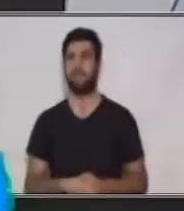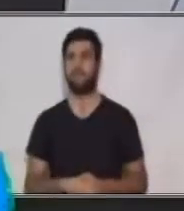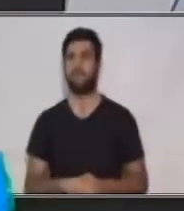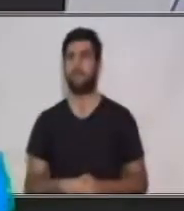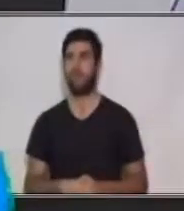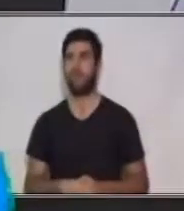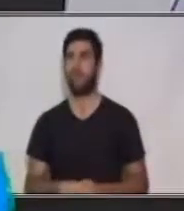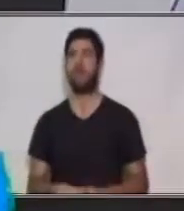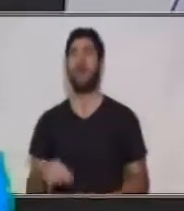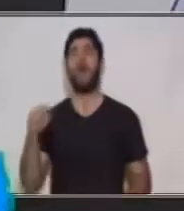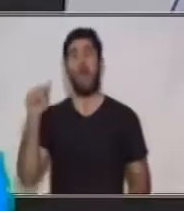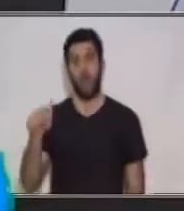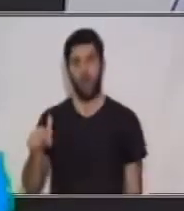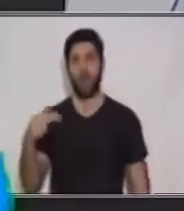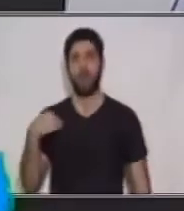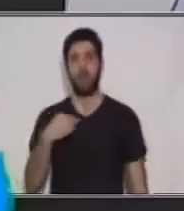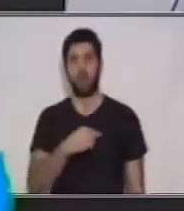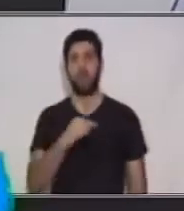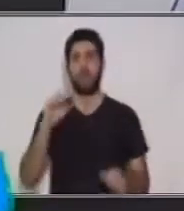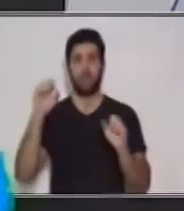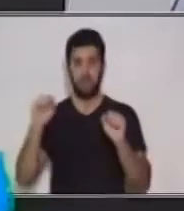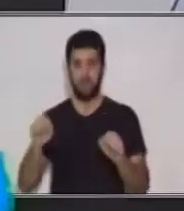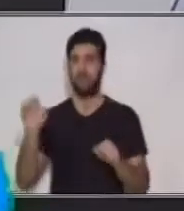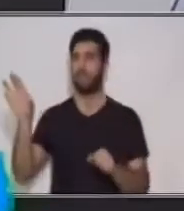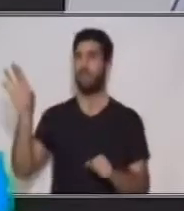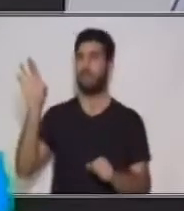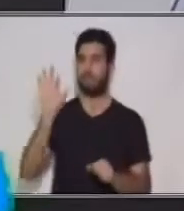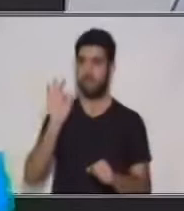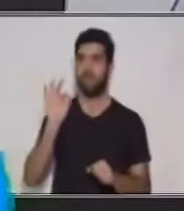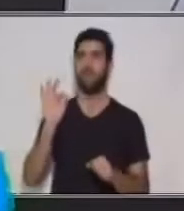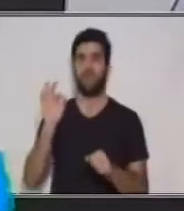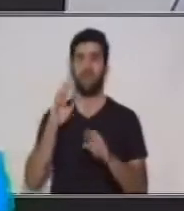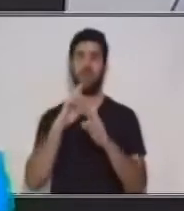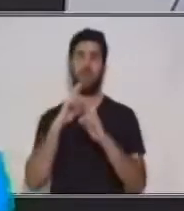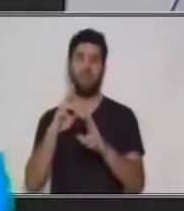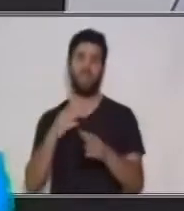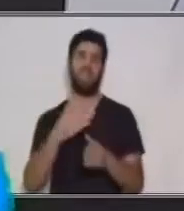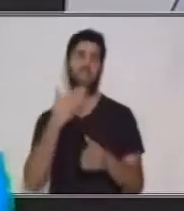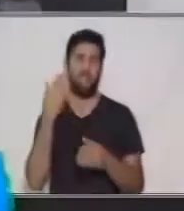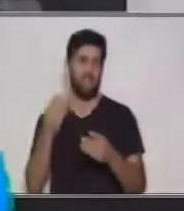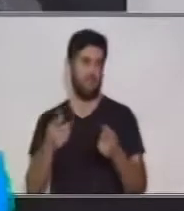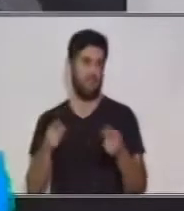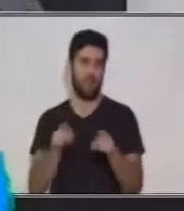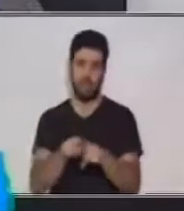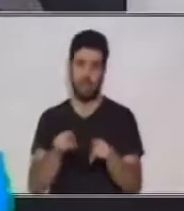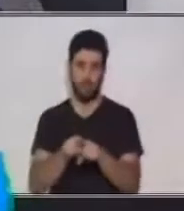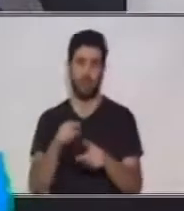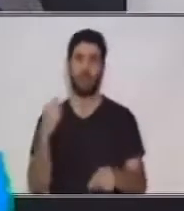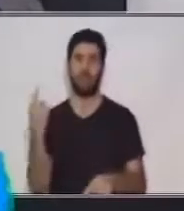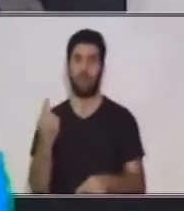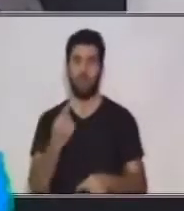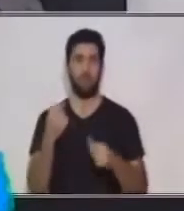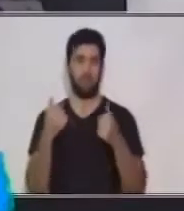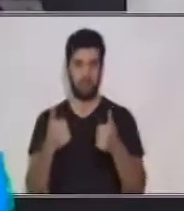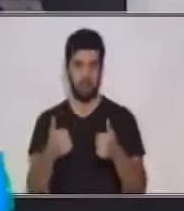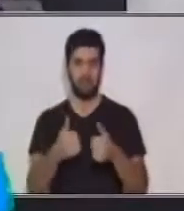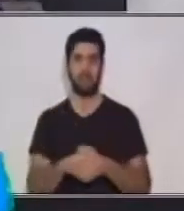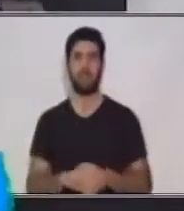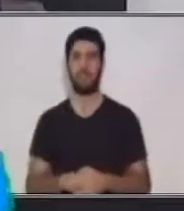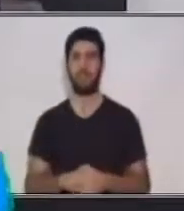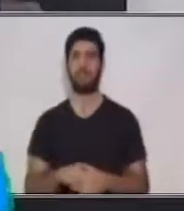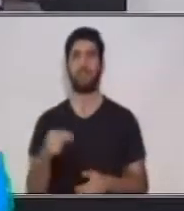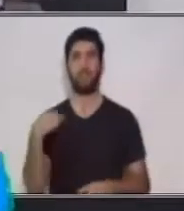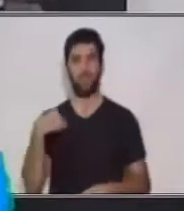podemos encontrar la resolución de este primer problema y el procedimiento es totalmente igual al de la figura anterior. Vamos a